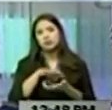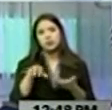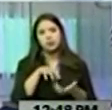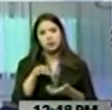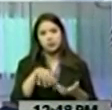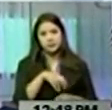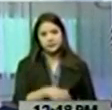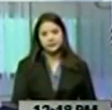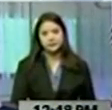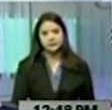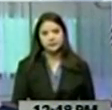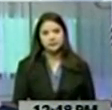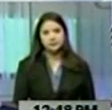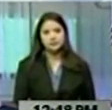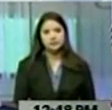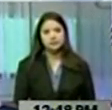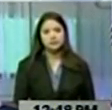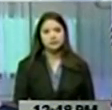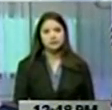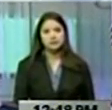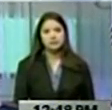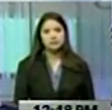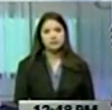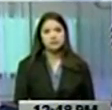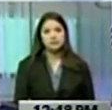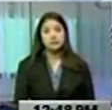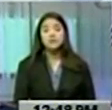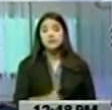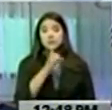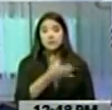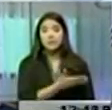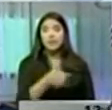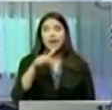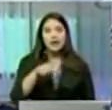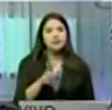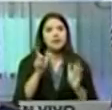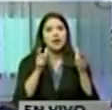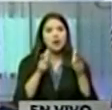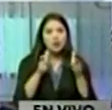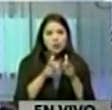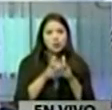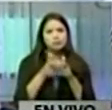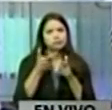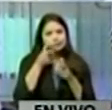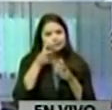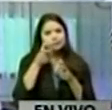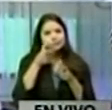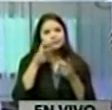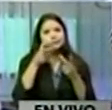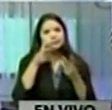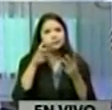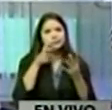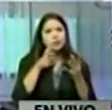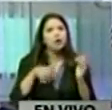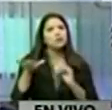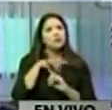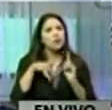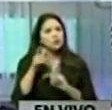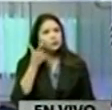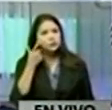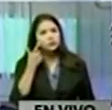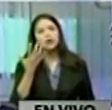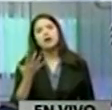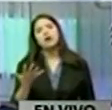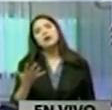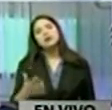contingencias que se pudieran presentar. Nos complace informarle que este equipo hace un seguimiento minucioso de cada una de las situaciones, de